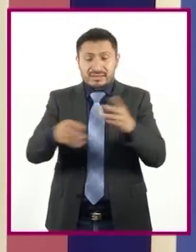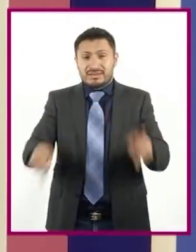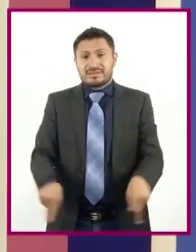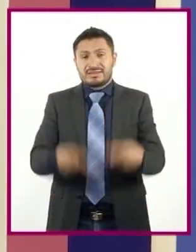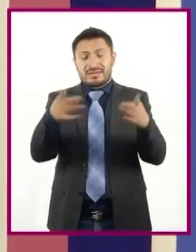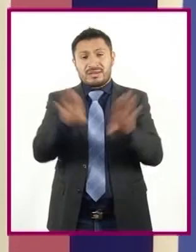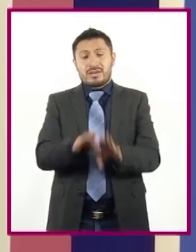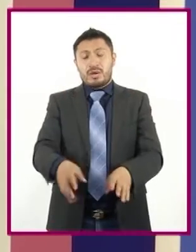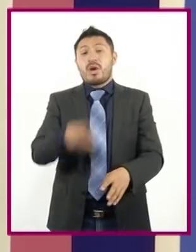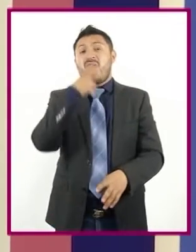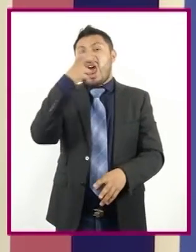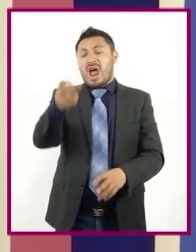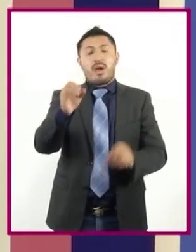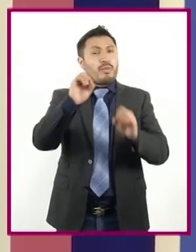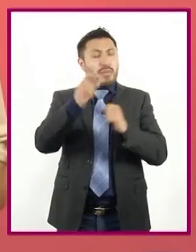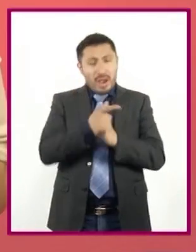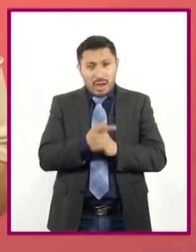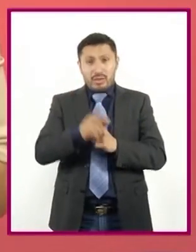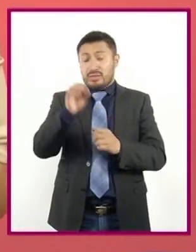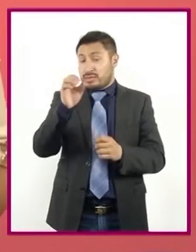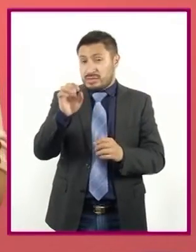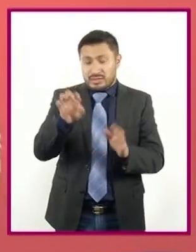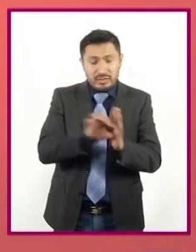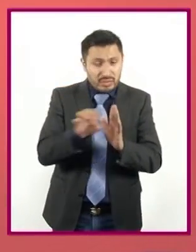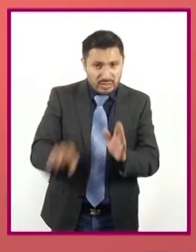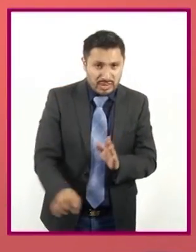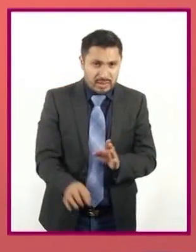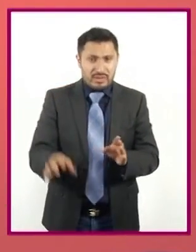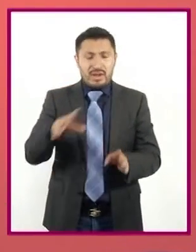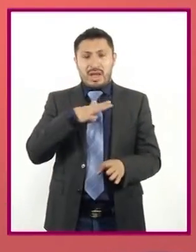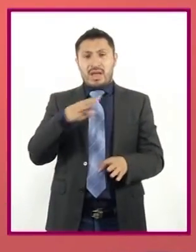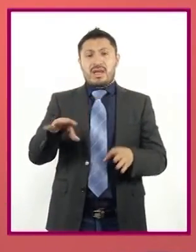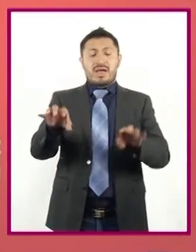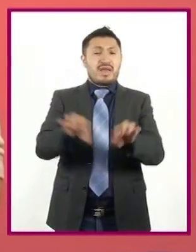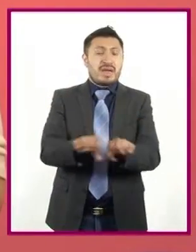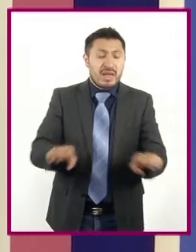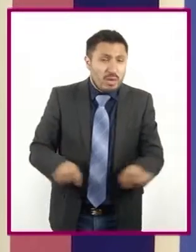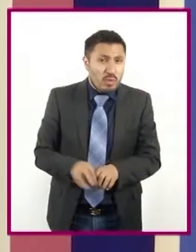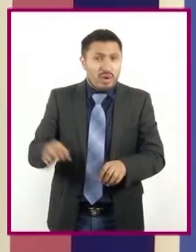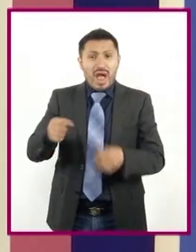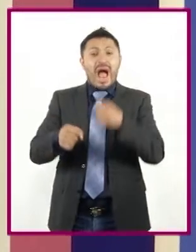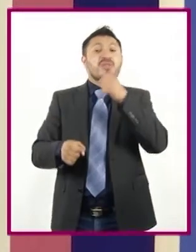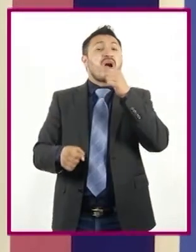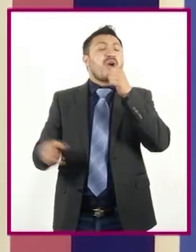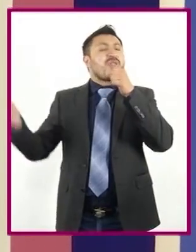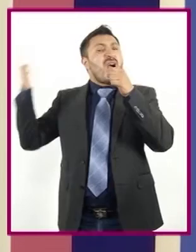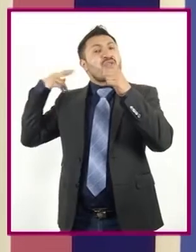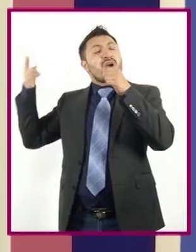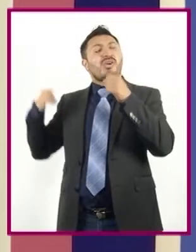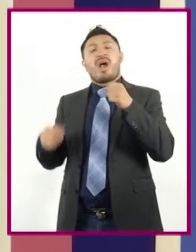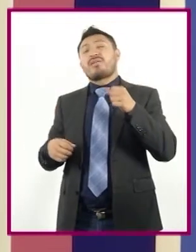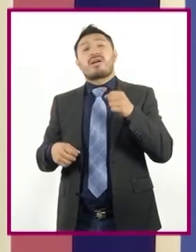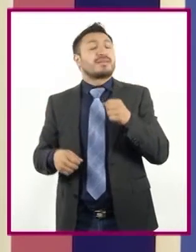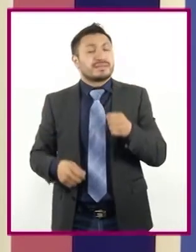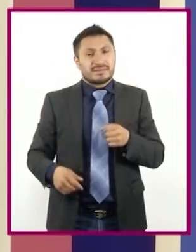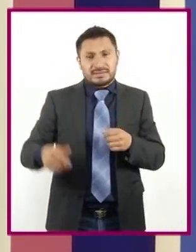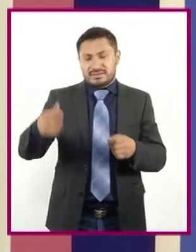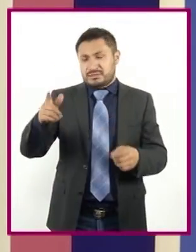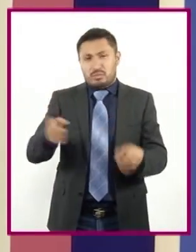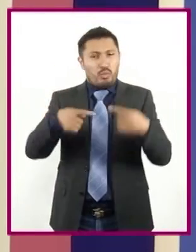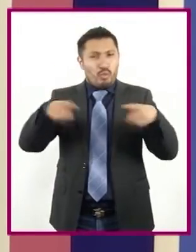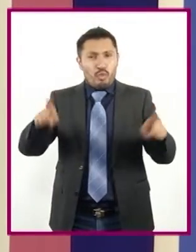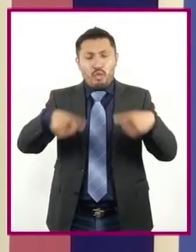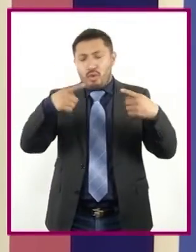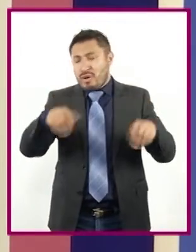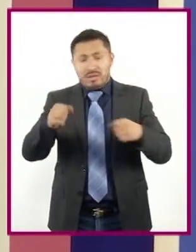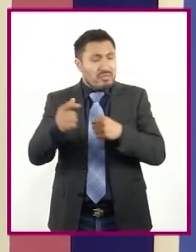determinado grito o pregón. En algunos casos, acompañado de equipos de sonido, grabaciones, música, rima o ritmo musical